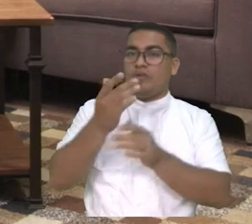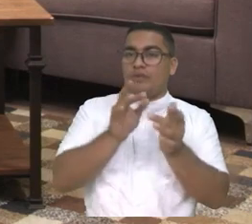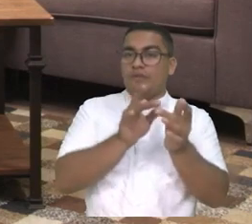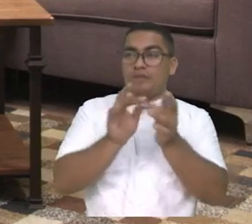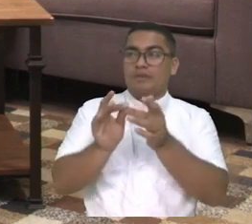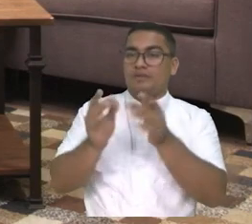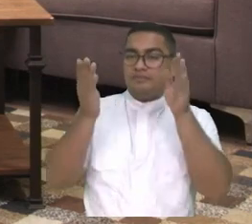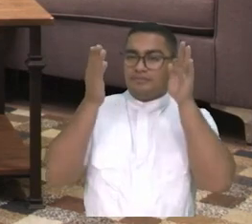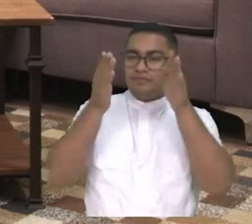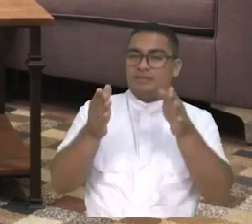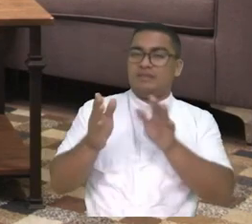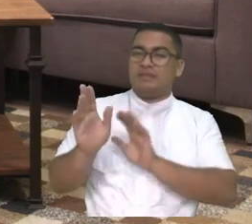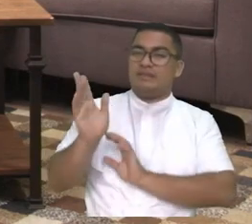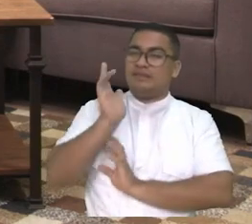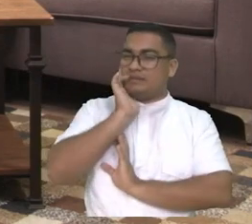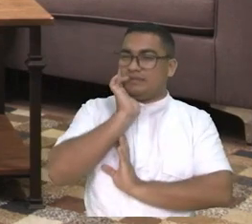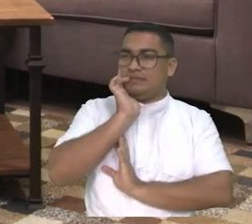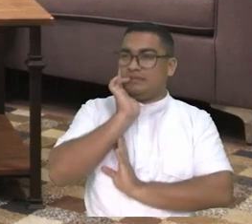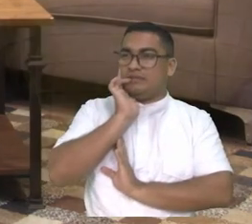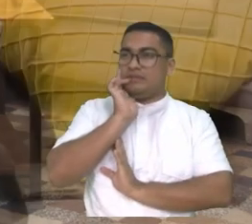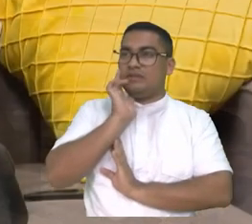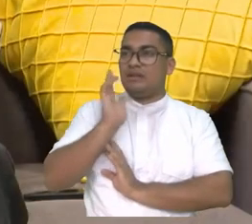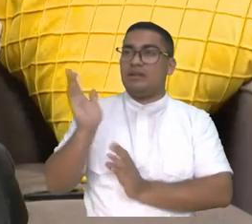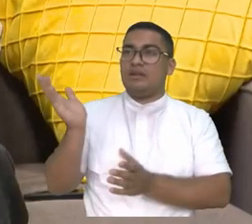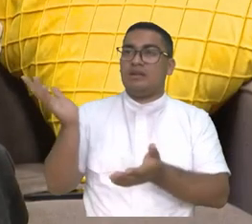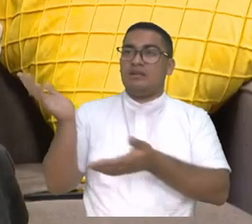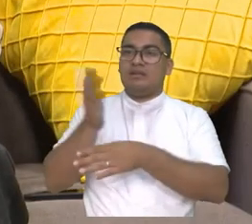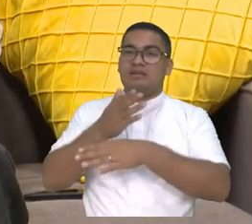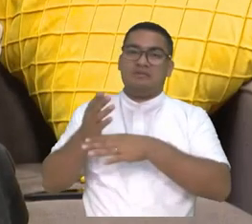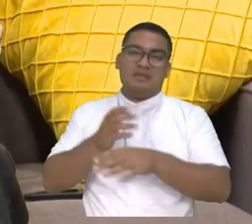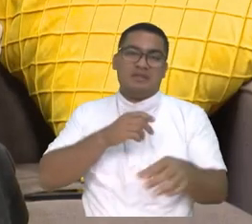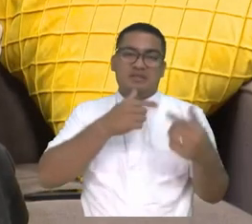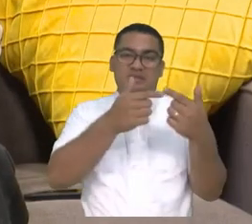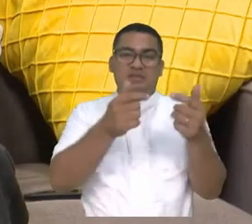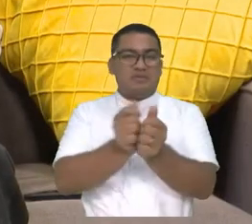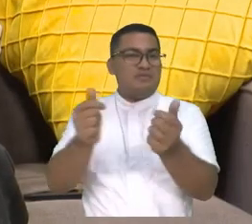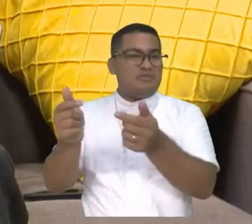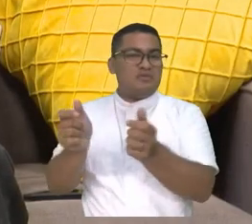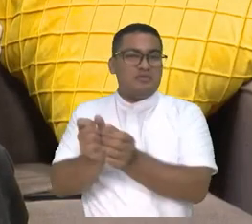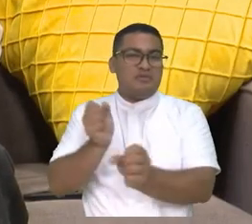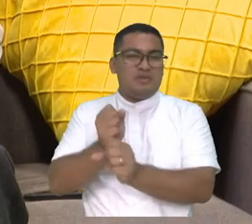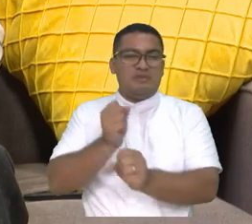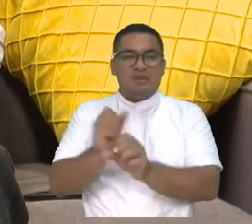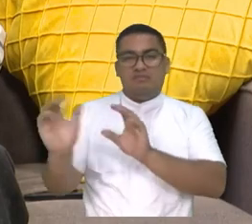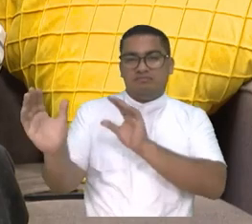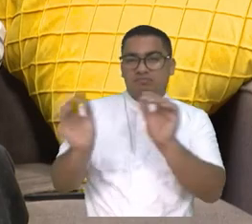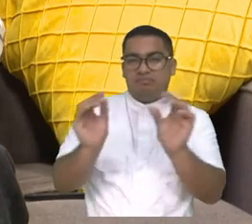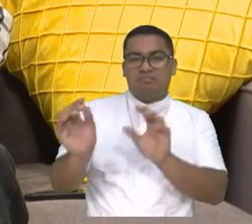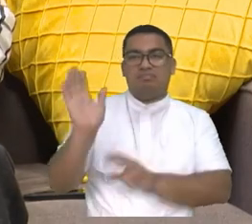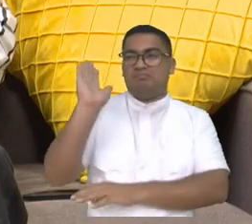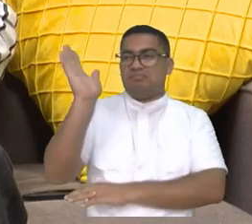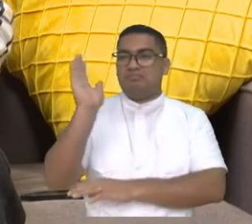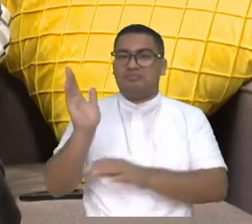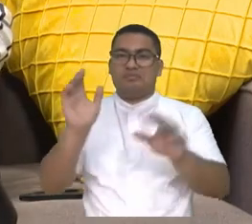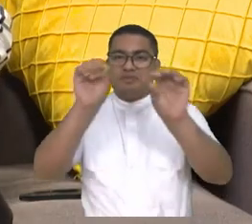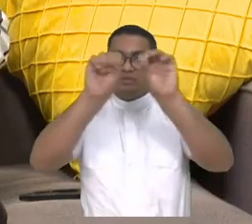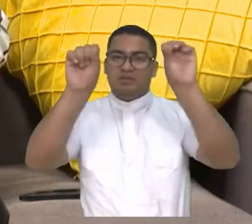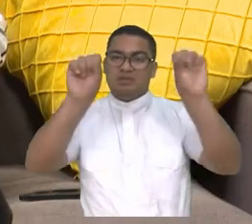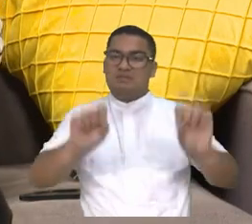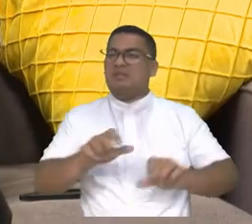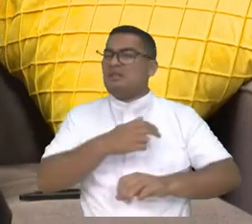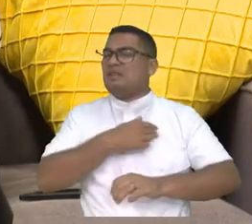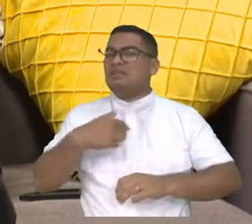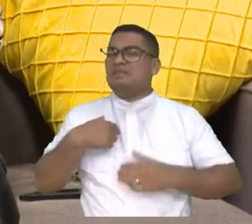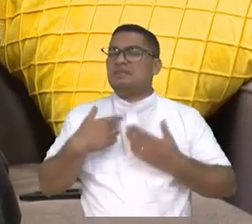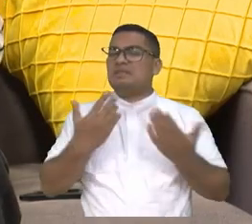hacia Rubén. ¿Habrán algún tipo de ciclos de trabajo, conversaciones, encuentros? ¿Habrá algún tipo de